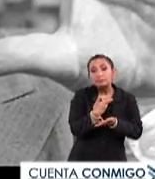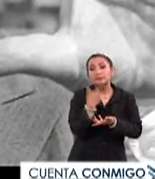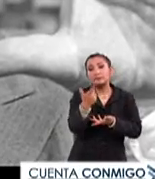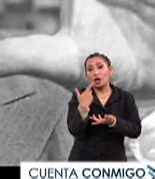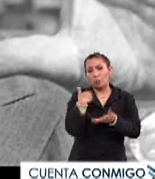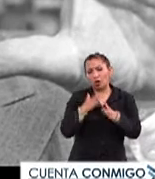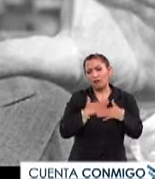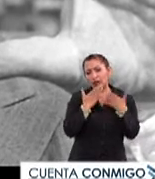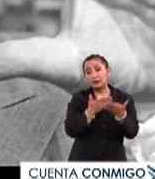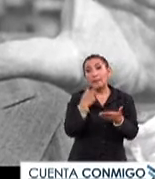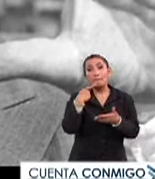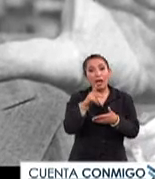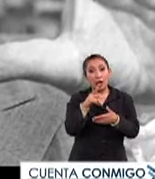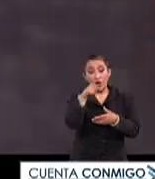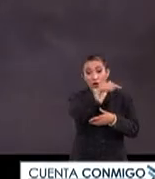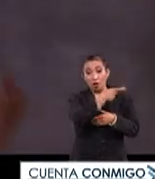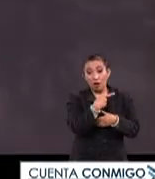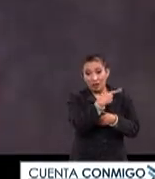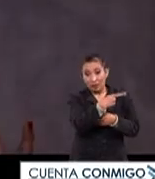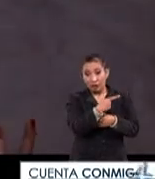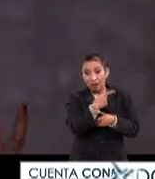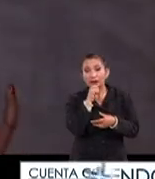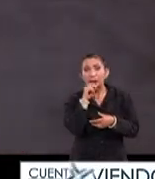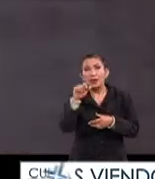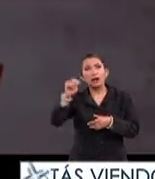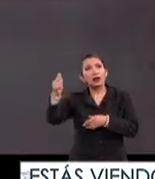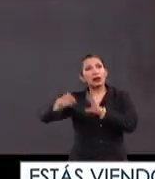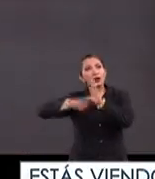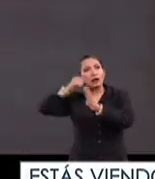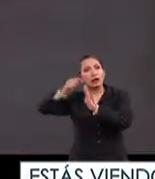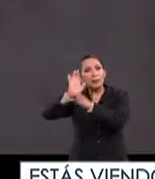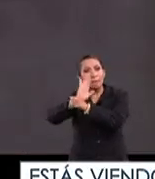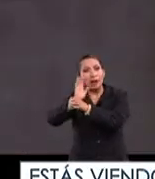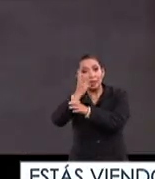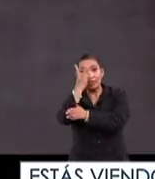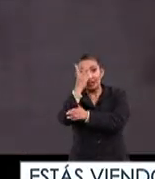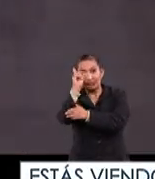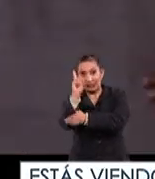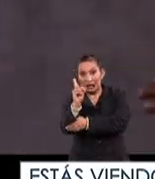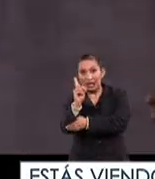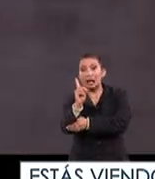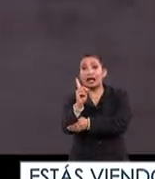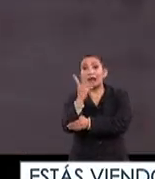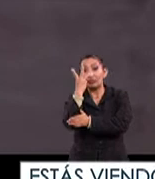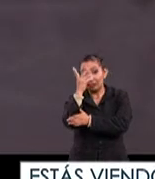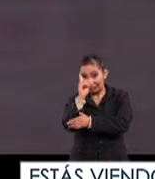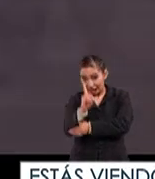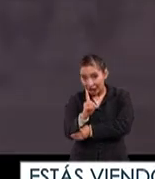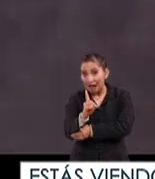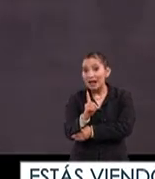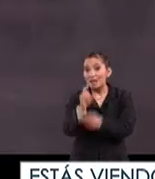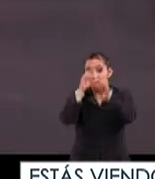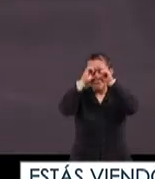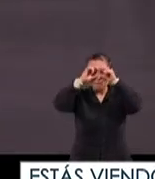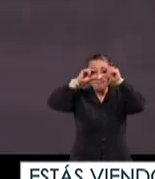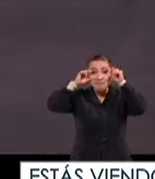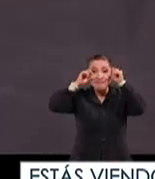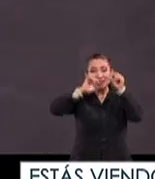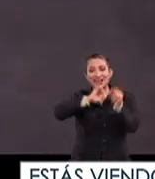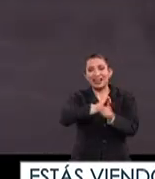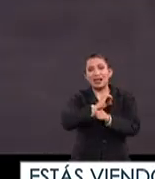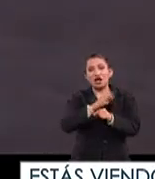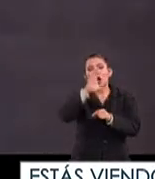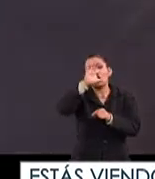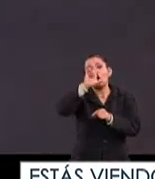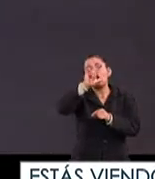De mucha confianza, pero por ejemplo con él, bueno, también grabó una película en 3D. ¿En 3D? En 3D. Wow. En español es